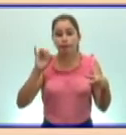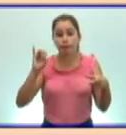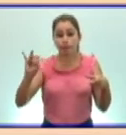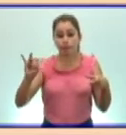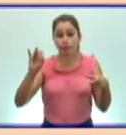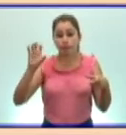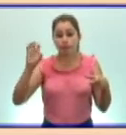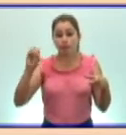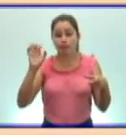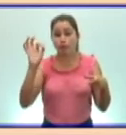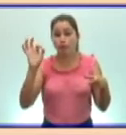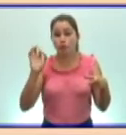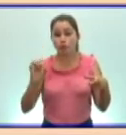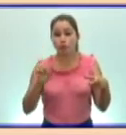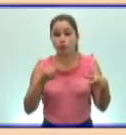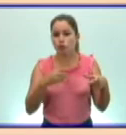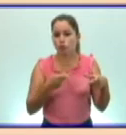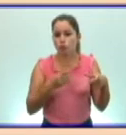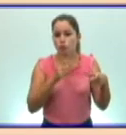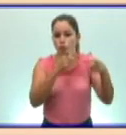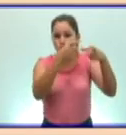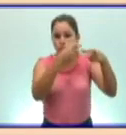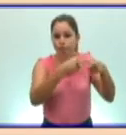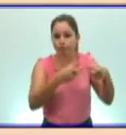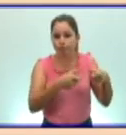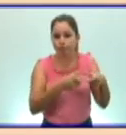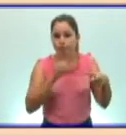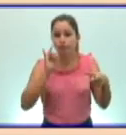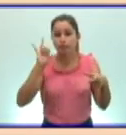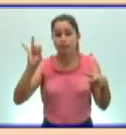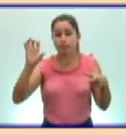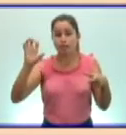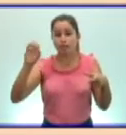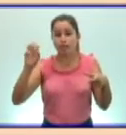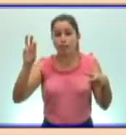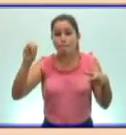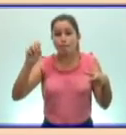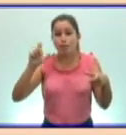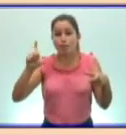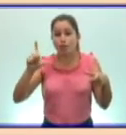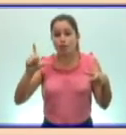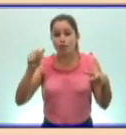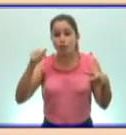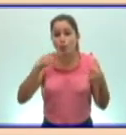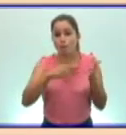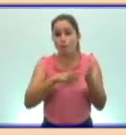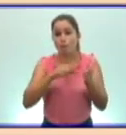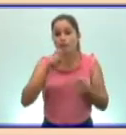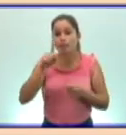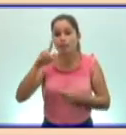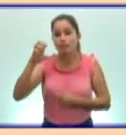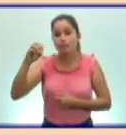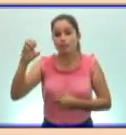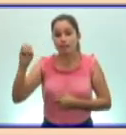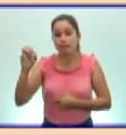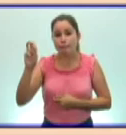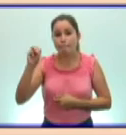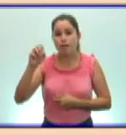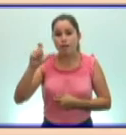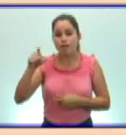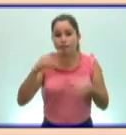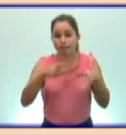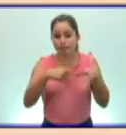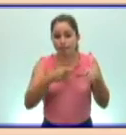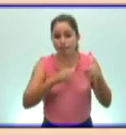70 mililitros de etanol por cada 100 mililitros de esta disolución. En el segundo